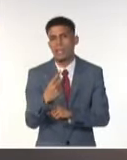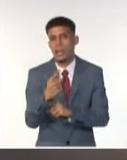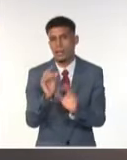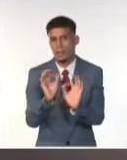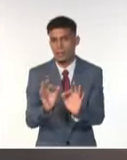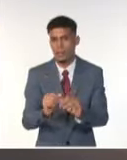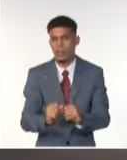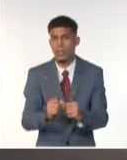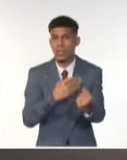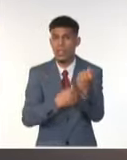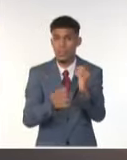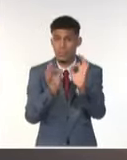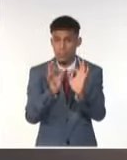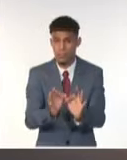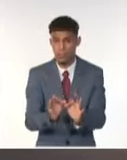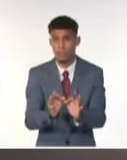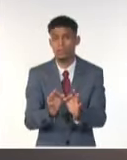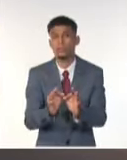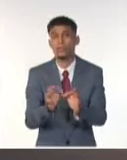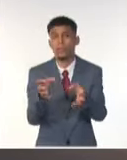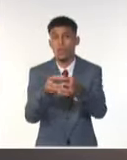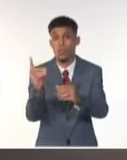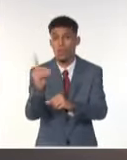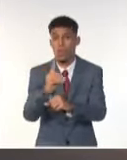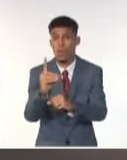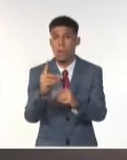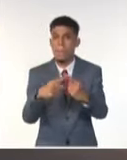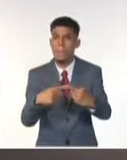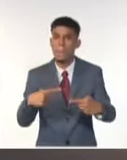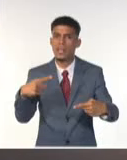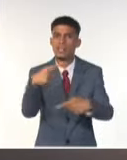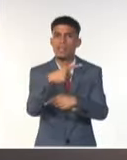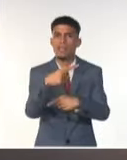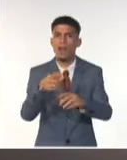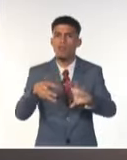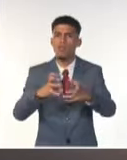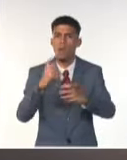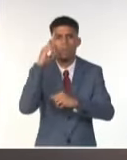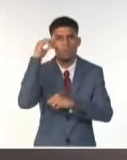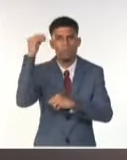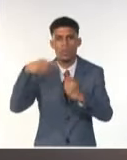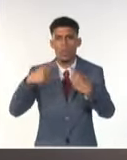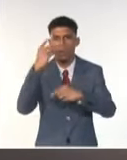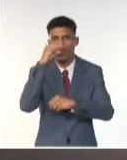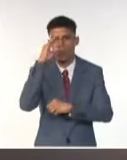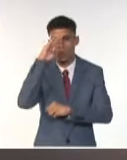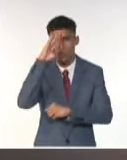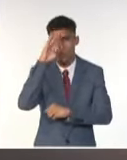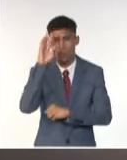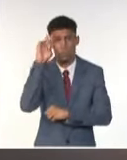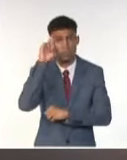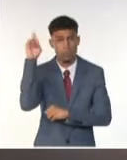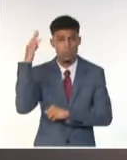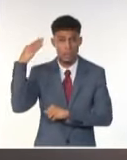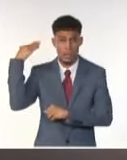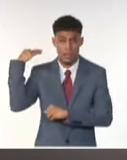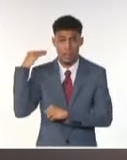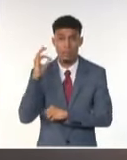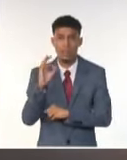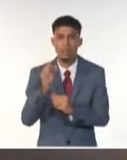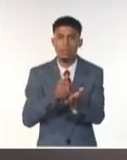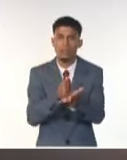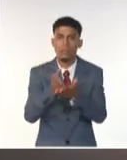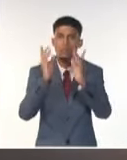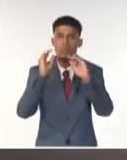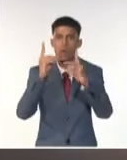del actual discurso demócrata, pero sobre todo su accionar anticubano en los últimos años, cuando dieron seguimiento a las políticas y